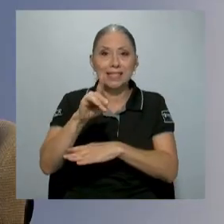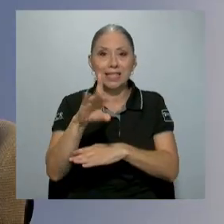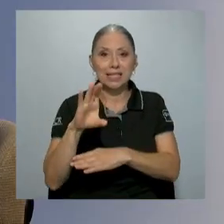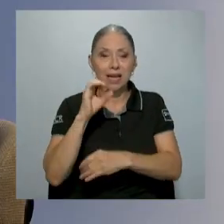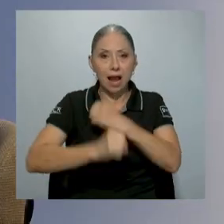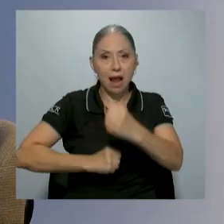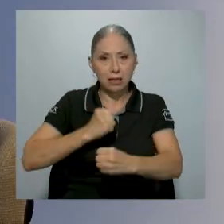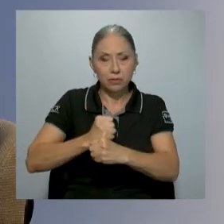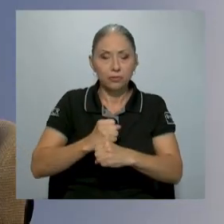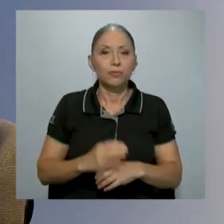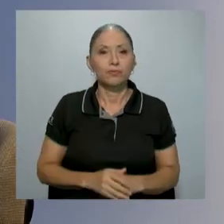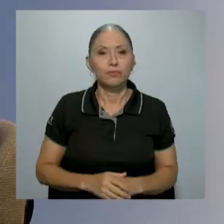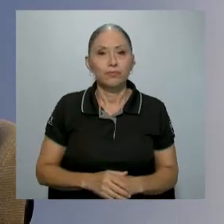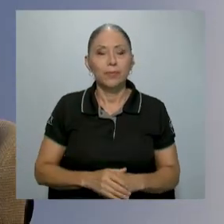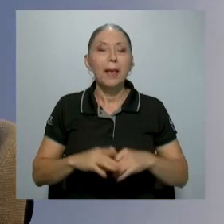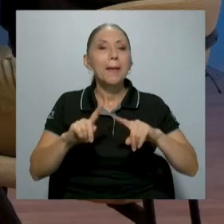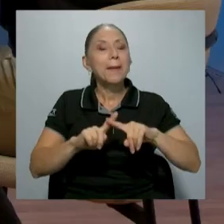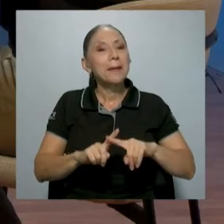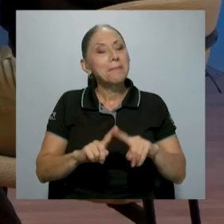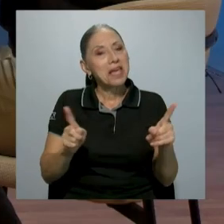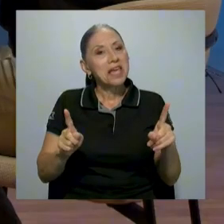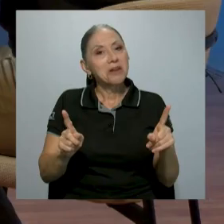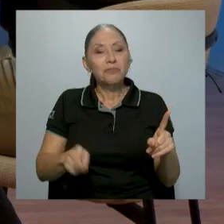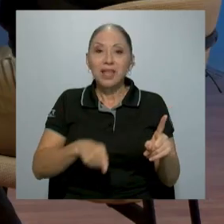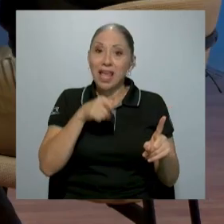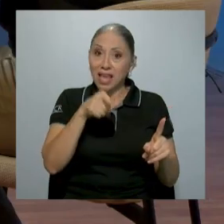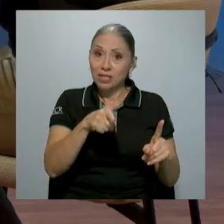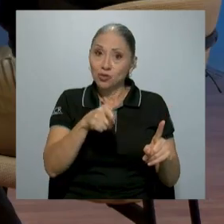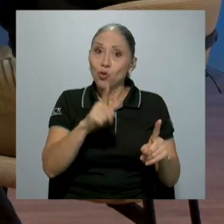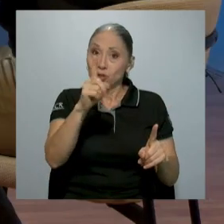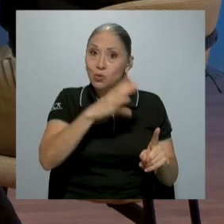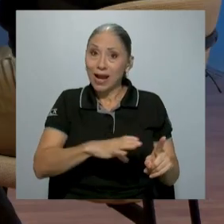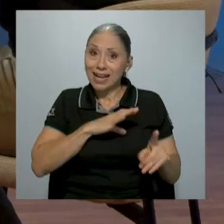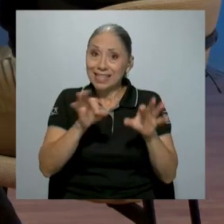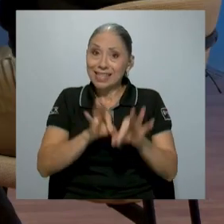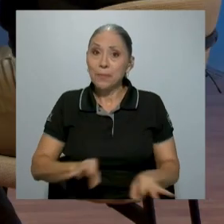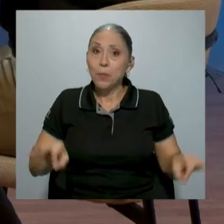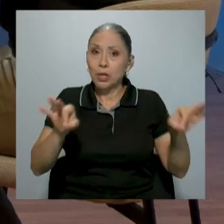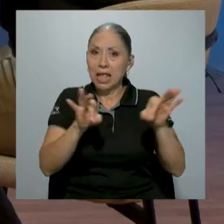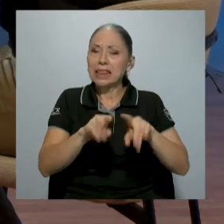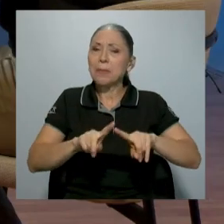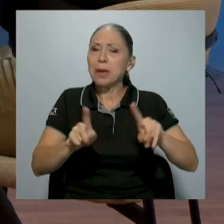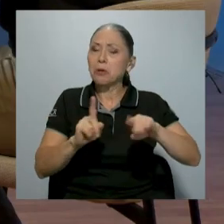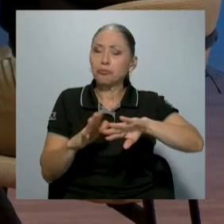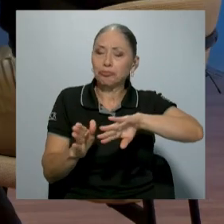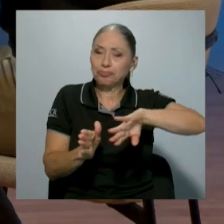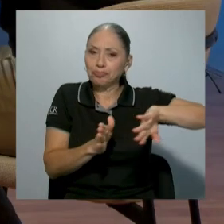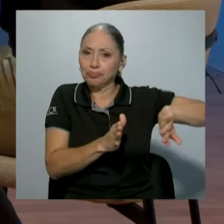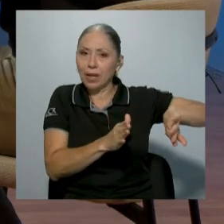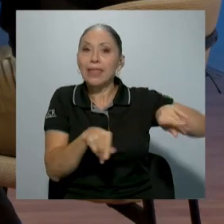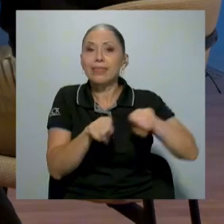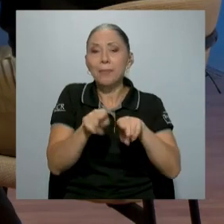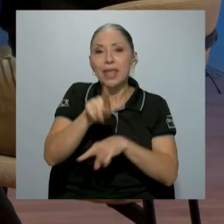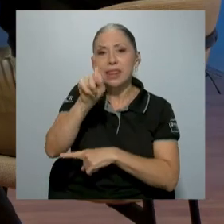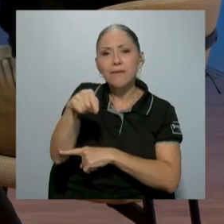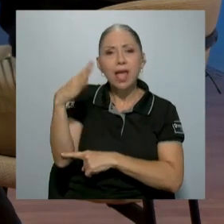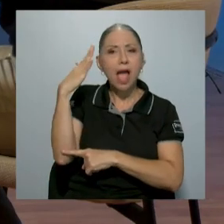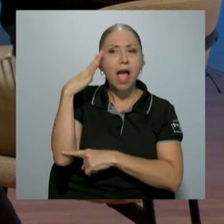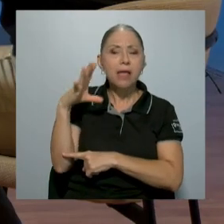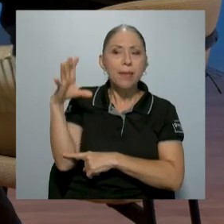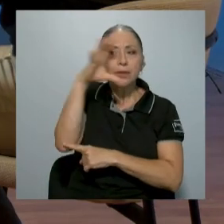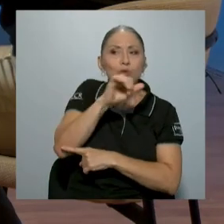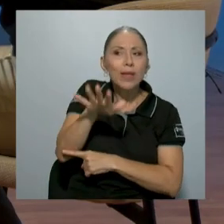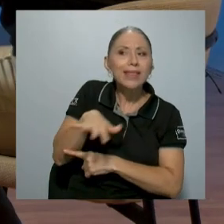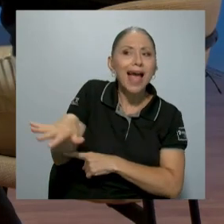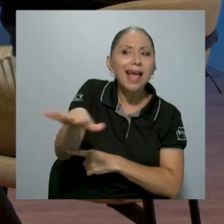digamos, eso que es un factor sumamente importante, también hay que contextualizar cuáles son las características de esa zona. Generalmente